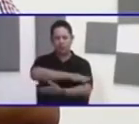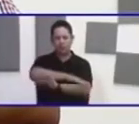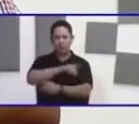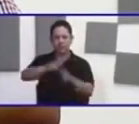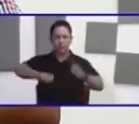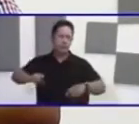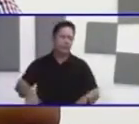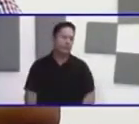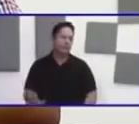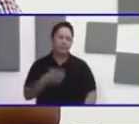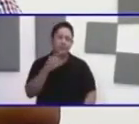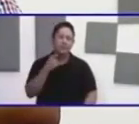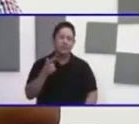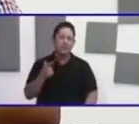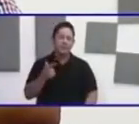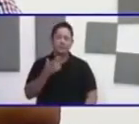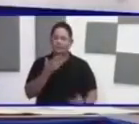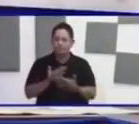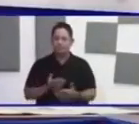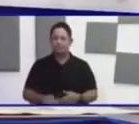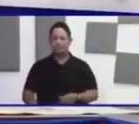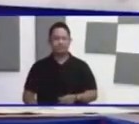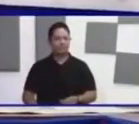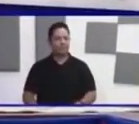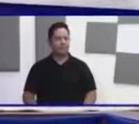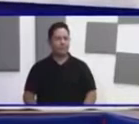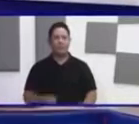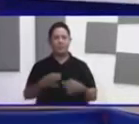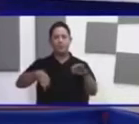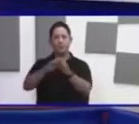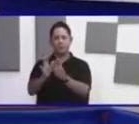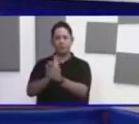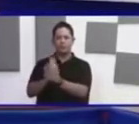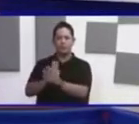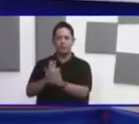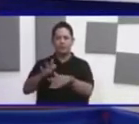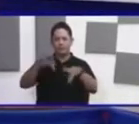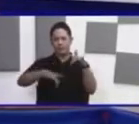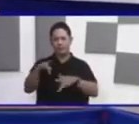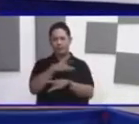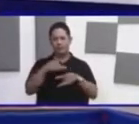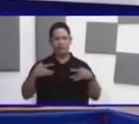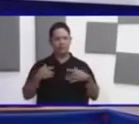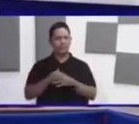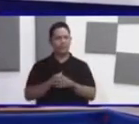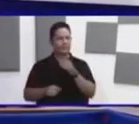secretario, es importantísimo esa información. Muchas personas nos